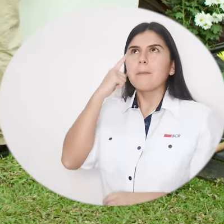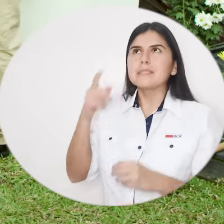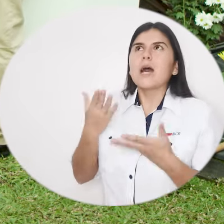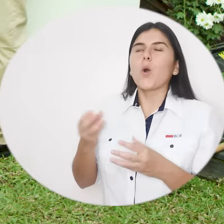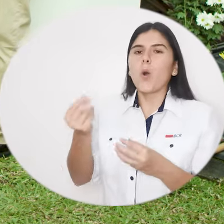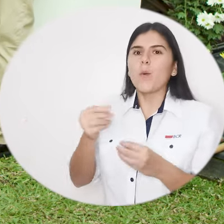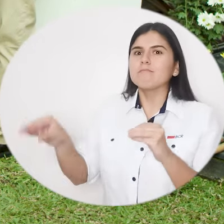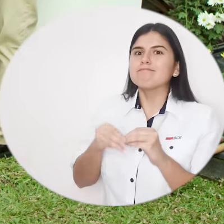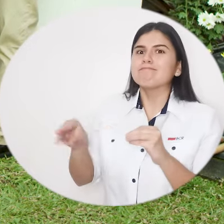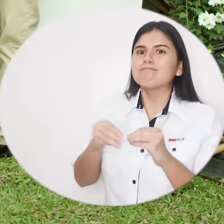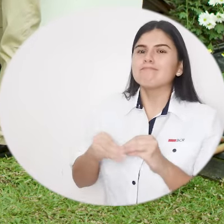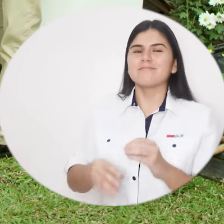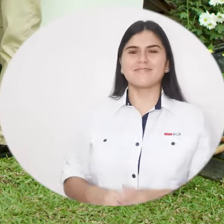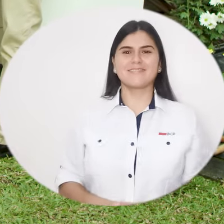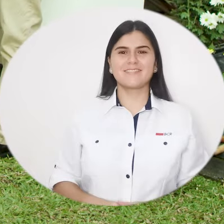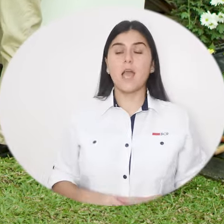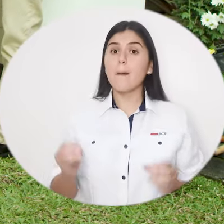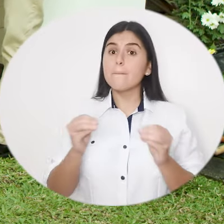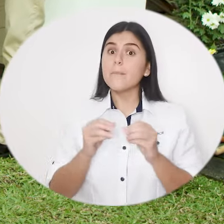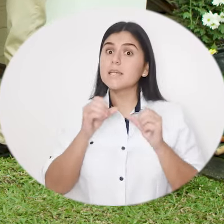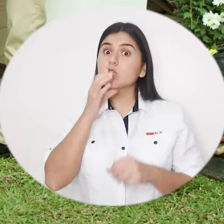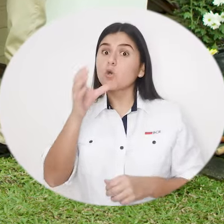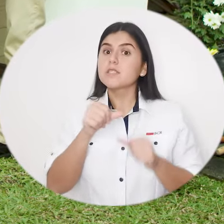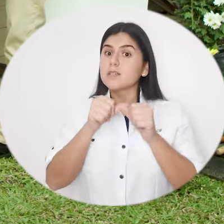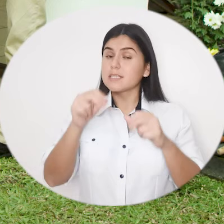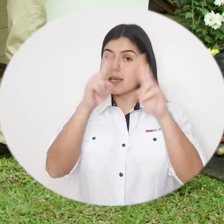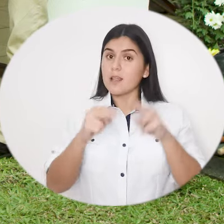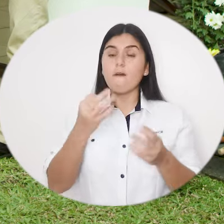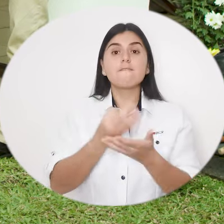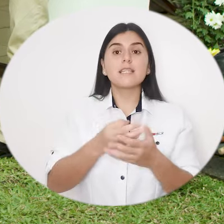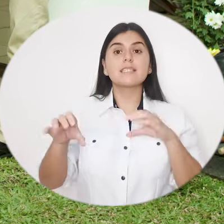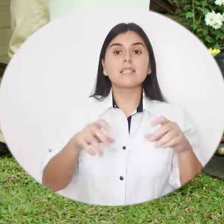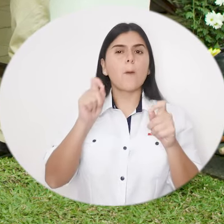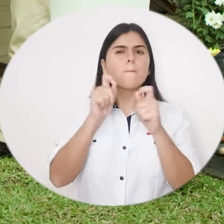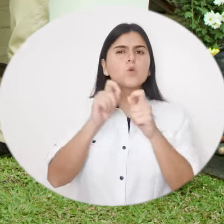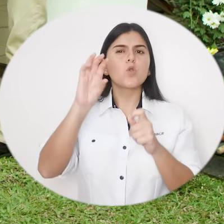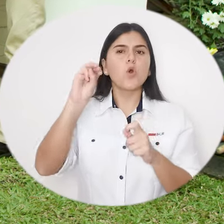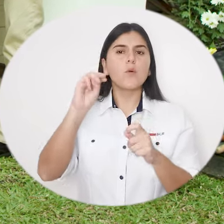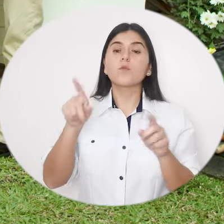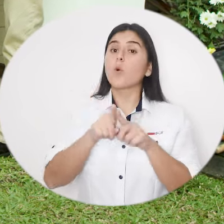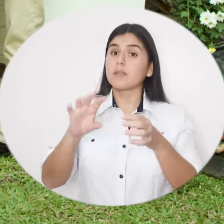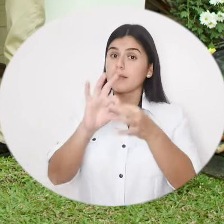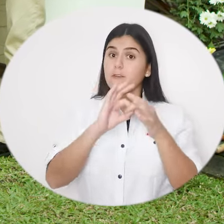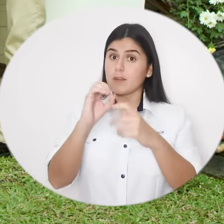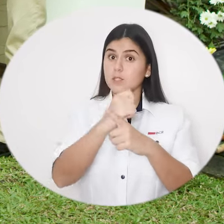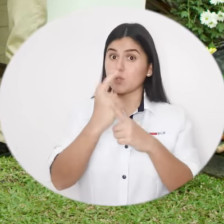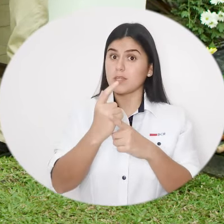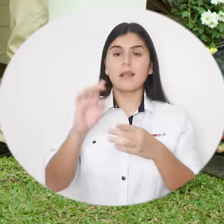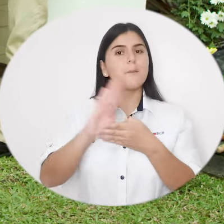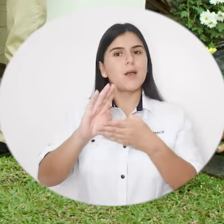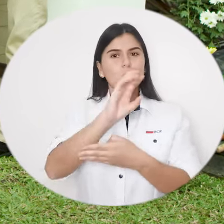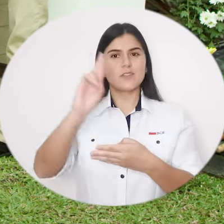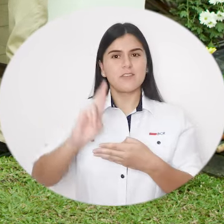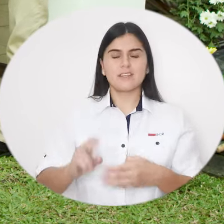usted siempre pensando cómo hacer platica. No, es que en serio, ahí se puede vender. Para más consejos, síganos en finanzasenacción.com o